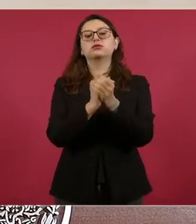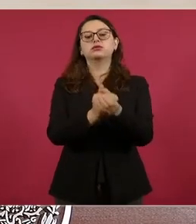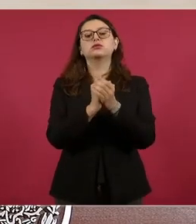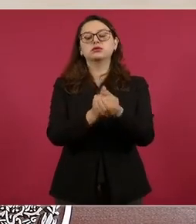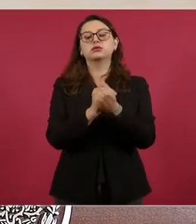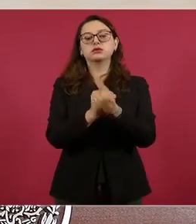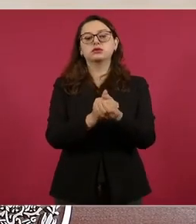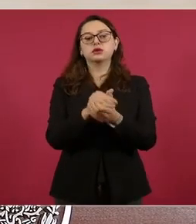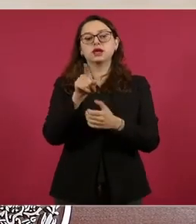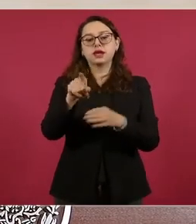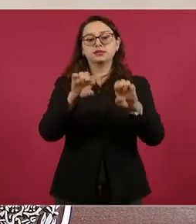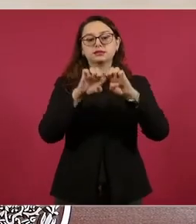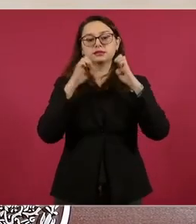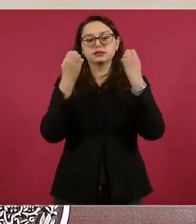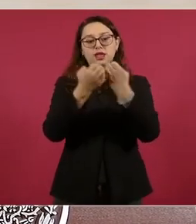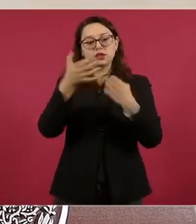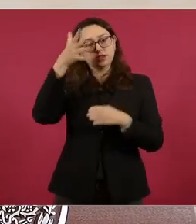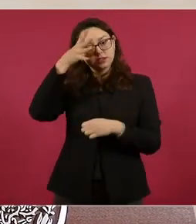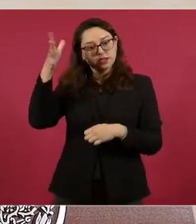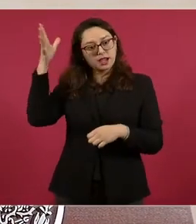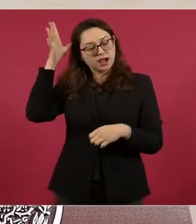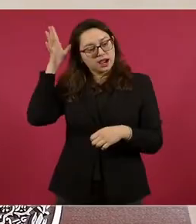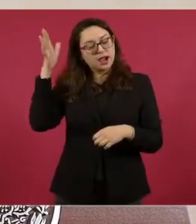palco Estadio